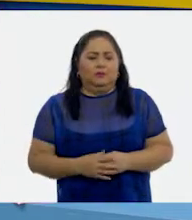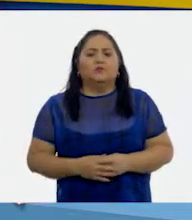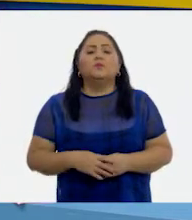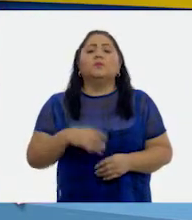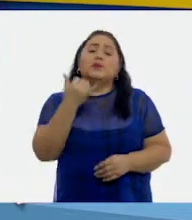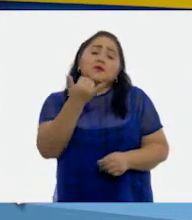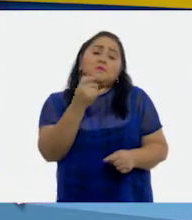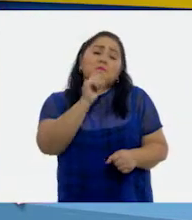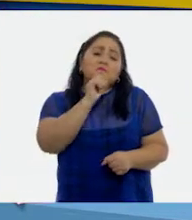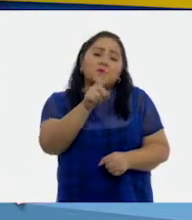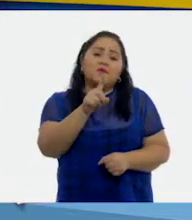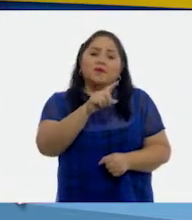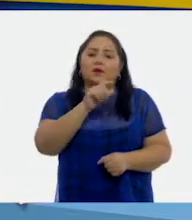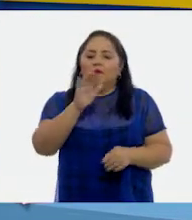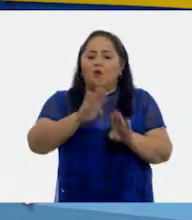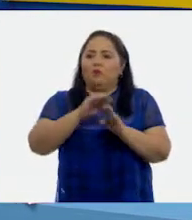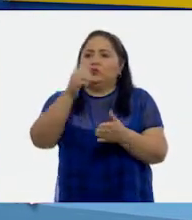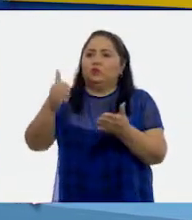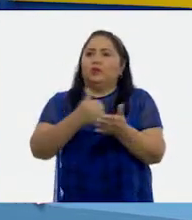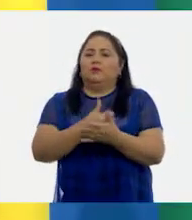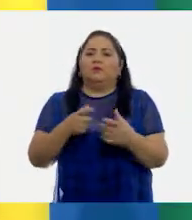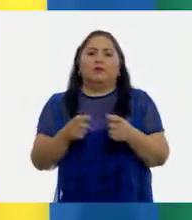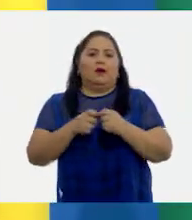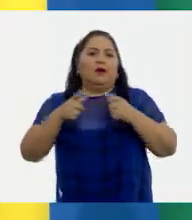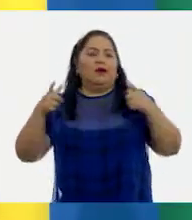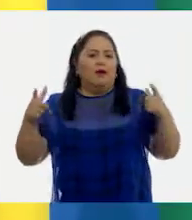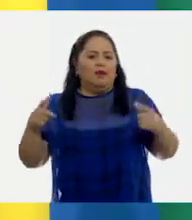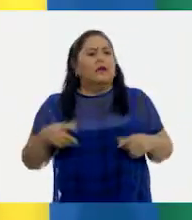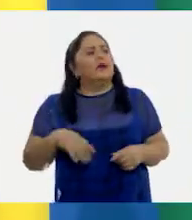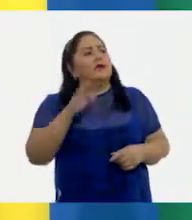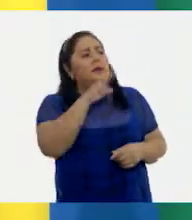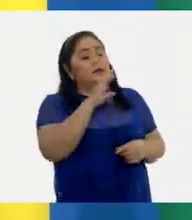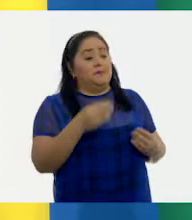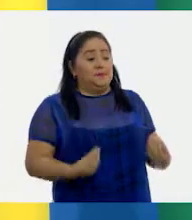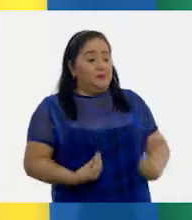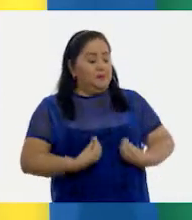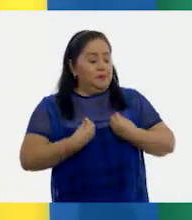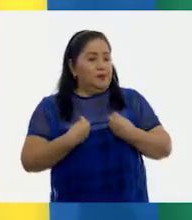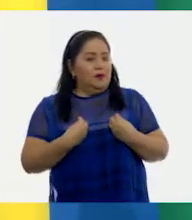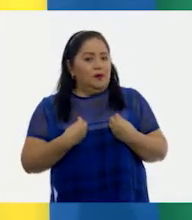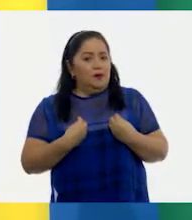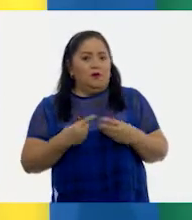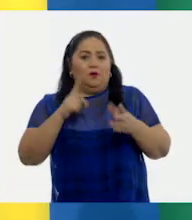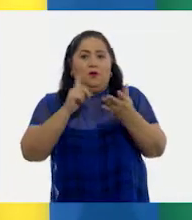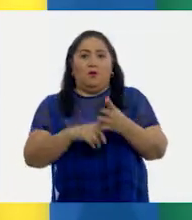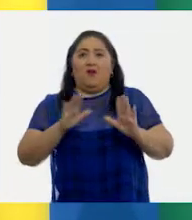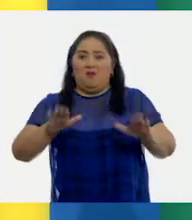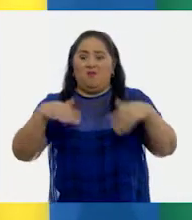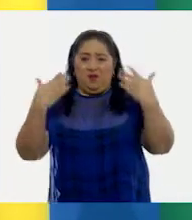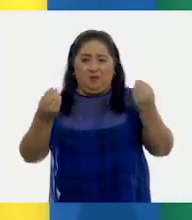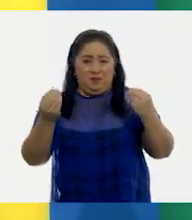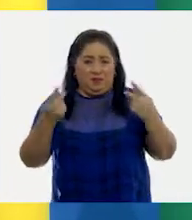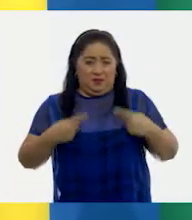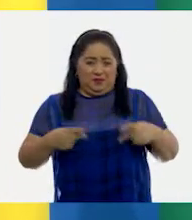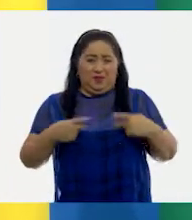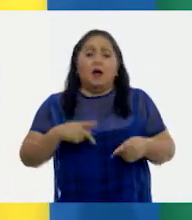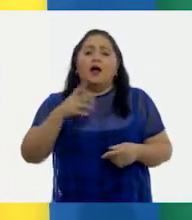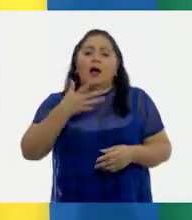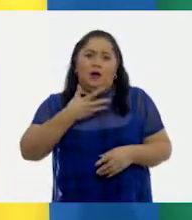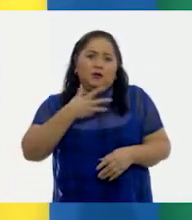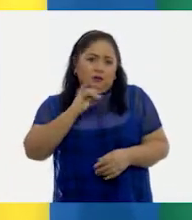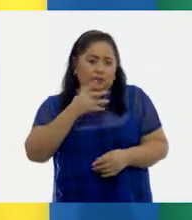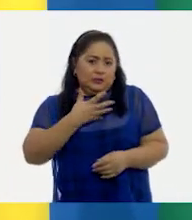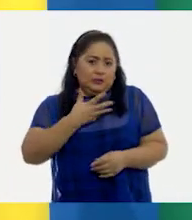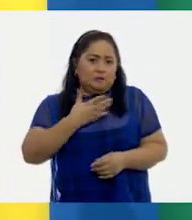sobre todo en las grandes ciudades. Vivir fuera de grandes conglomerados urbanos, ¿también reporta alguna